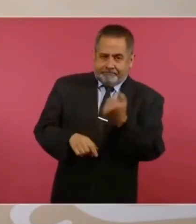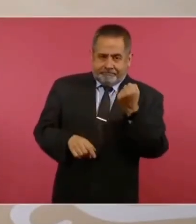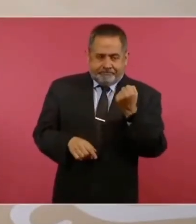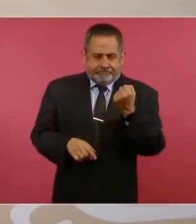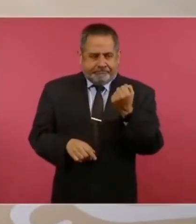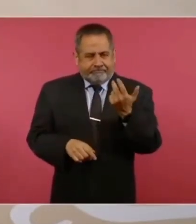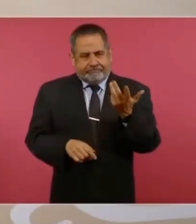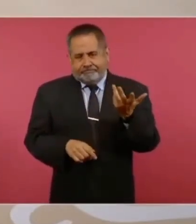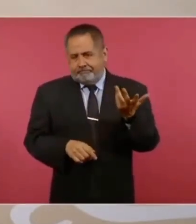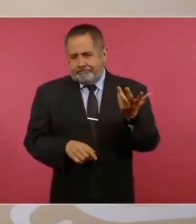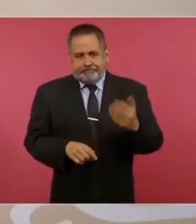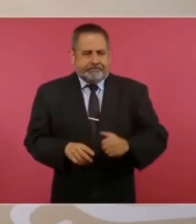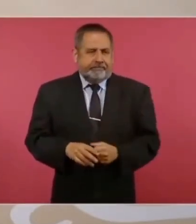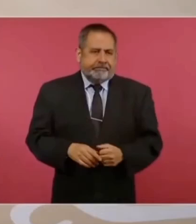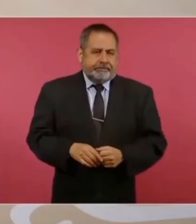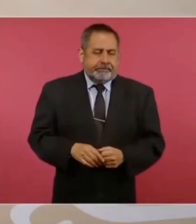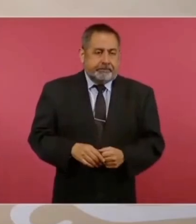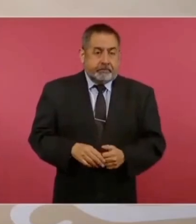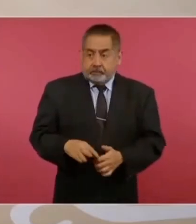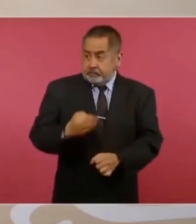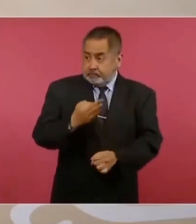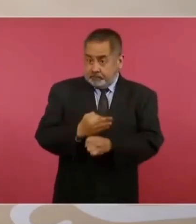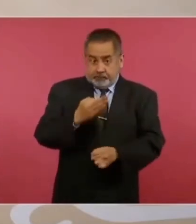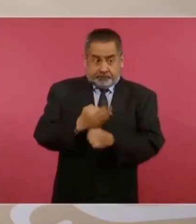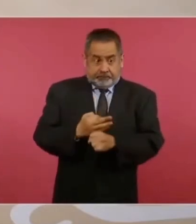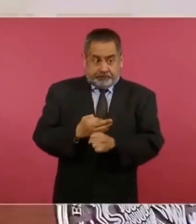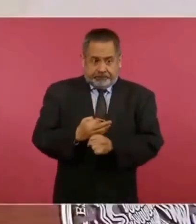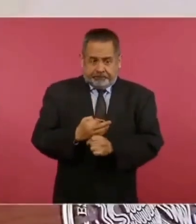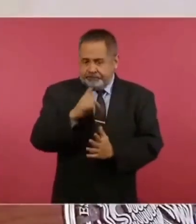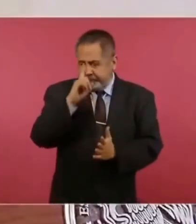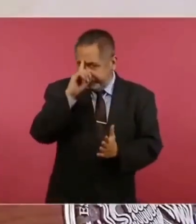no creo que esté pasando, ¿sí?,